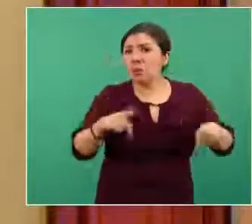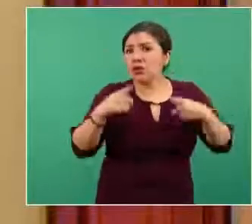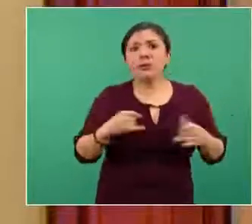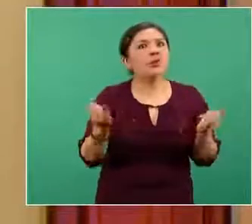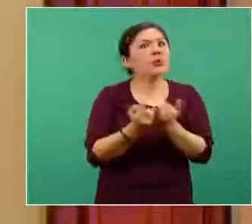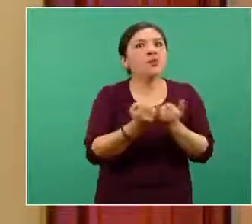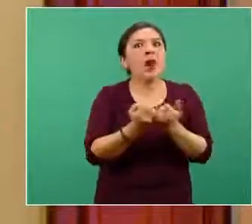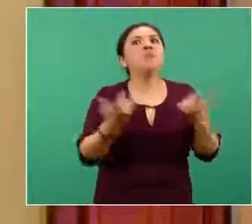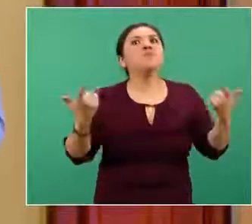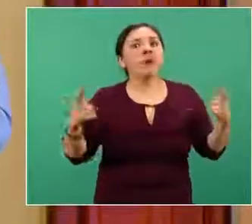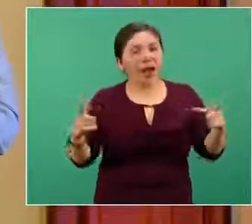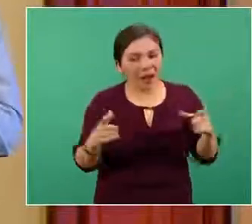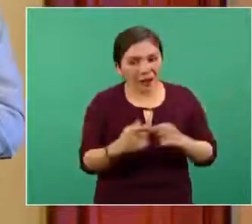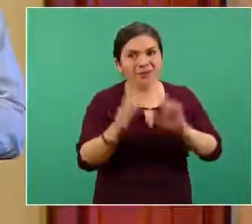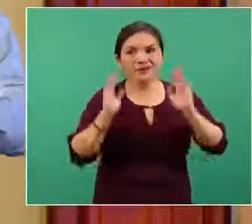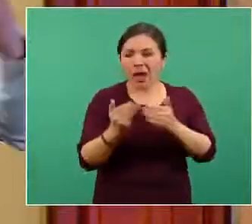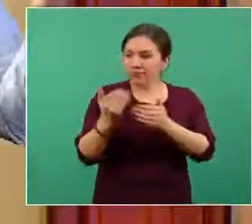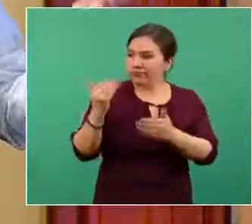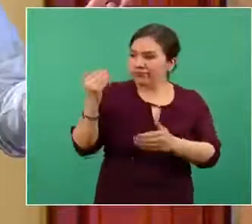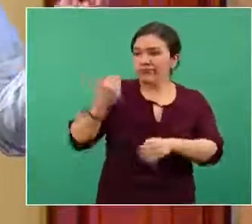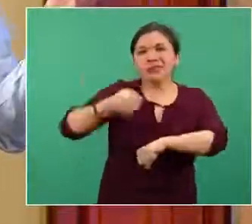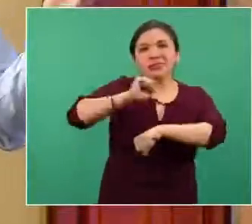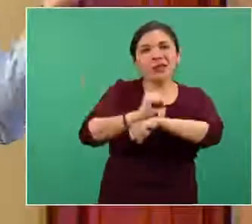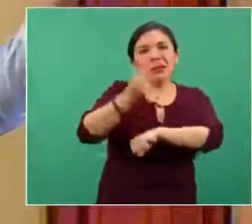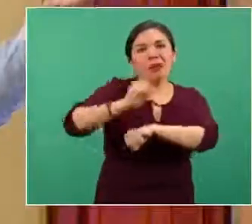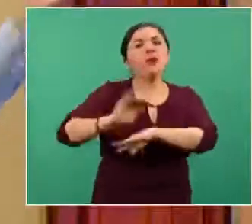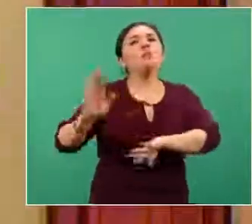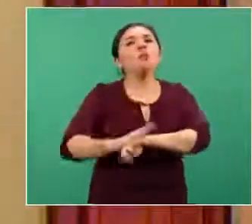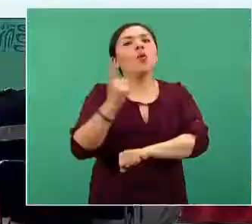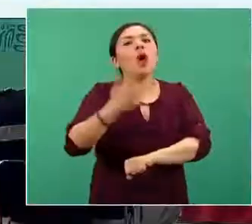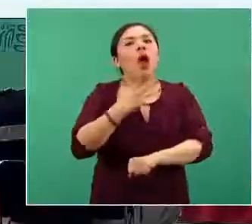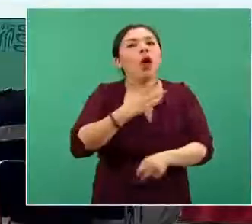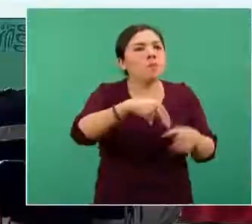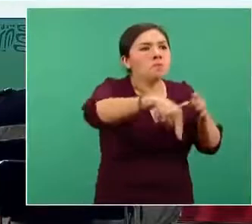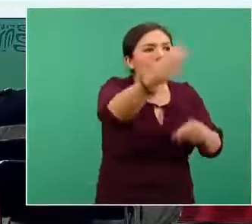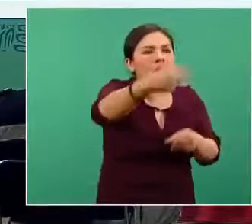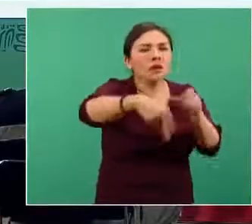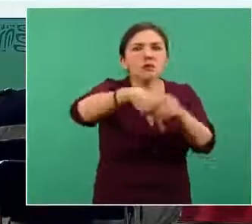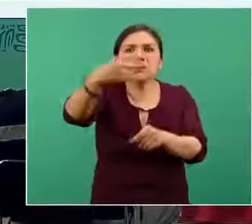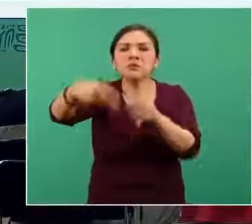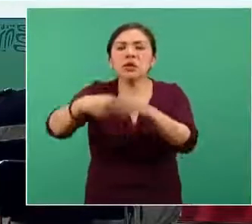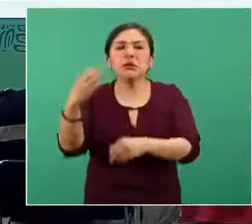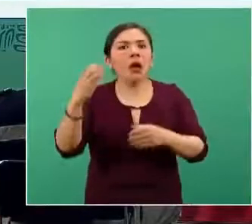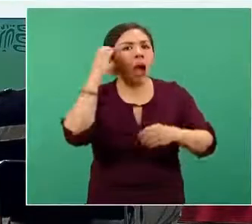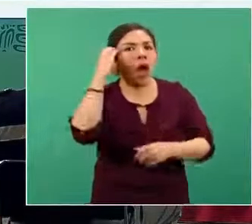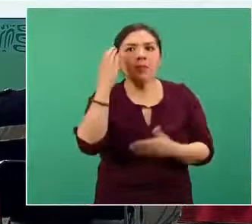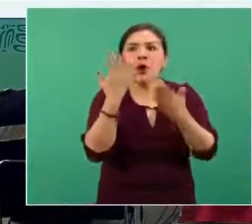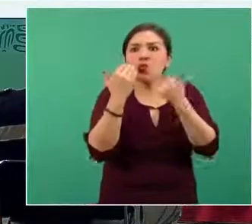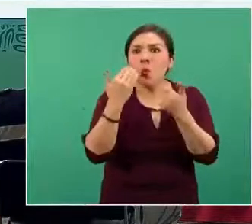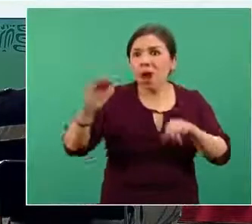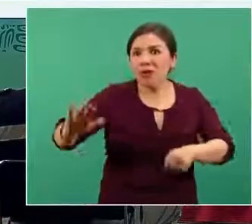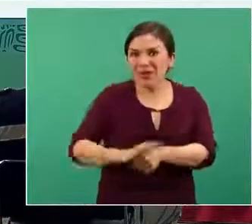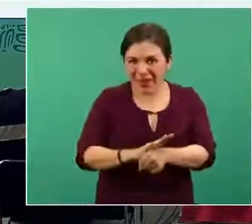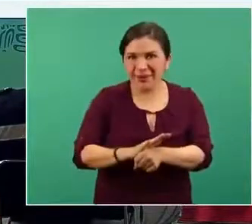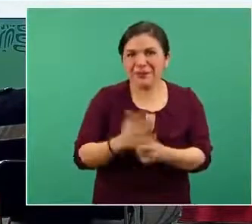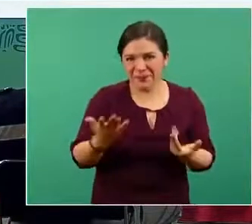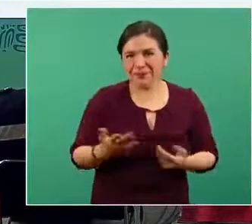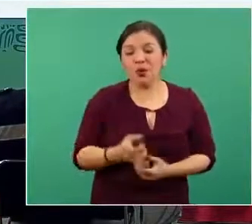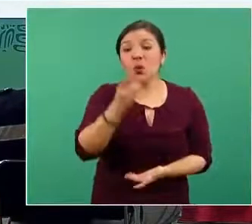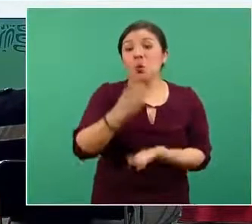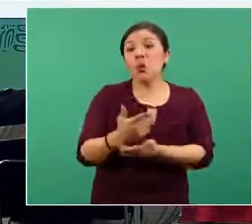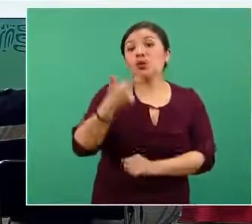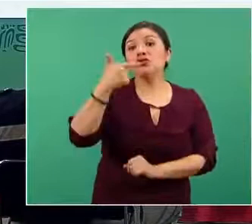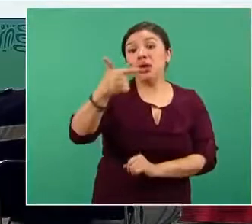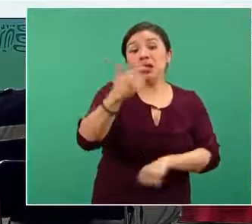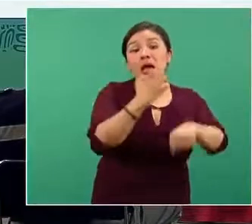también ha disminuido en las últimas semanas, dado que tenemos muchas camas que están no ocupadas. Son 7